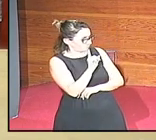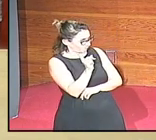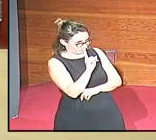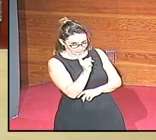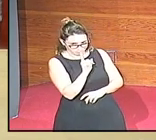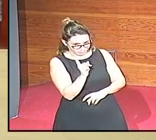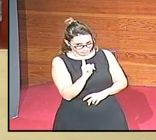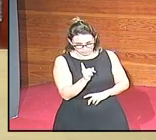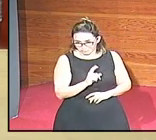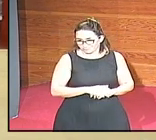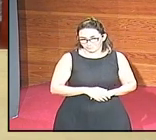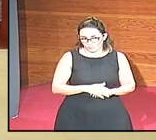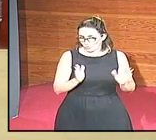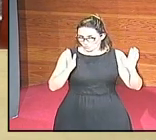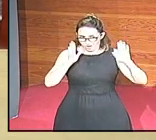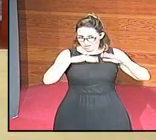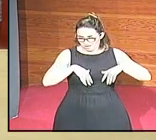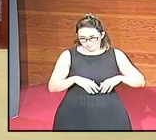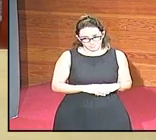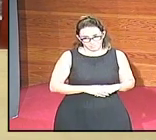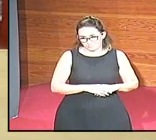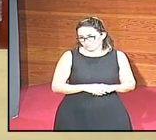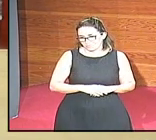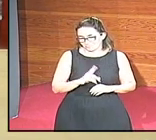eso, a la noche así. Eso no existe.